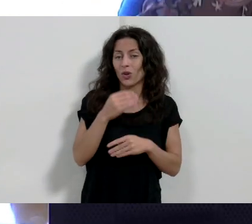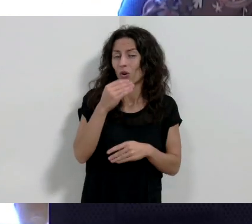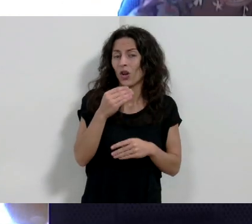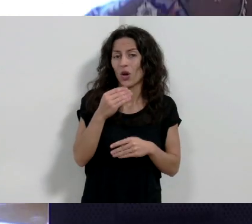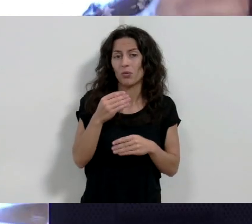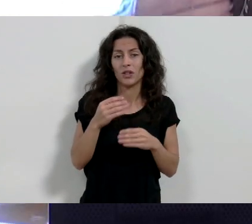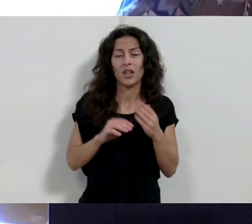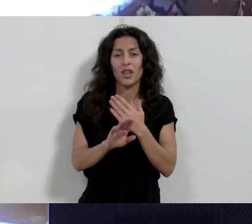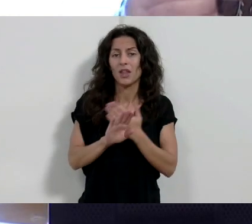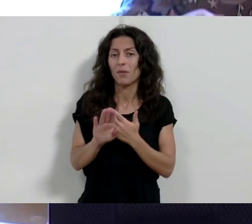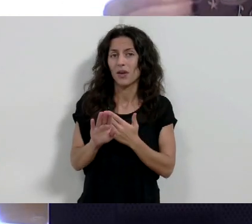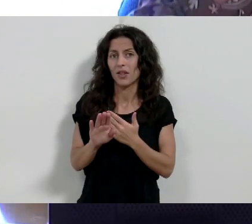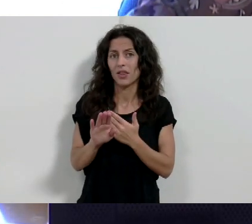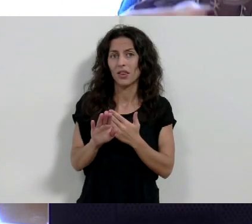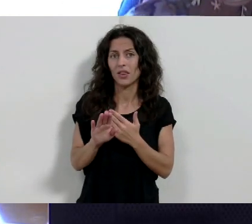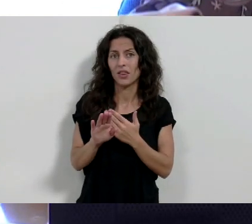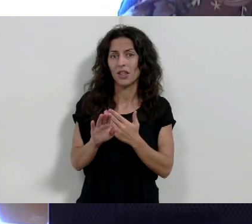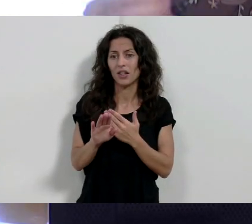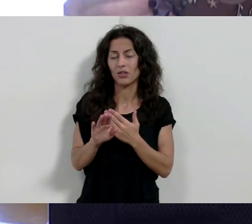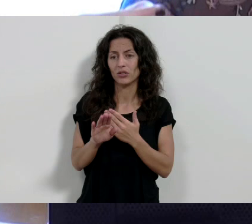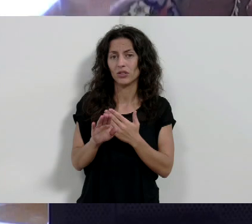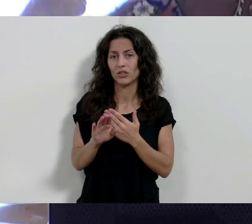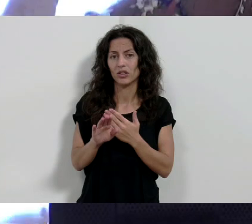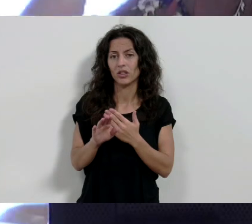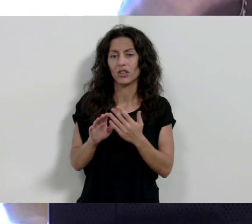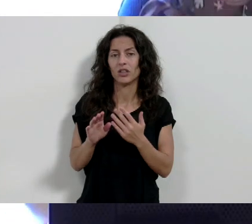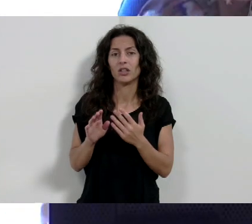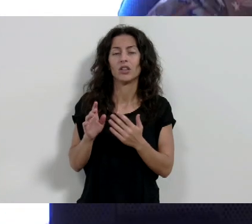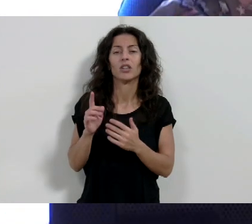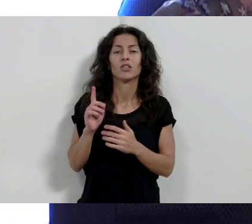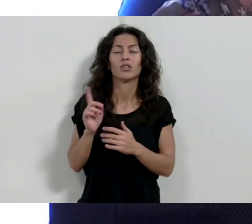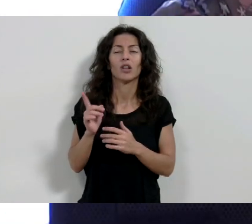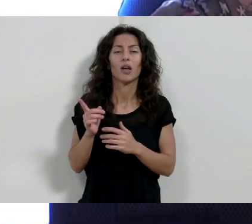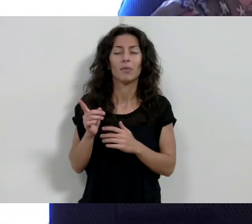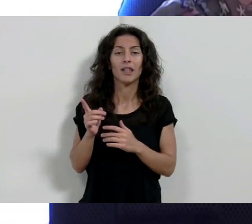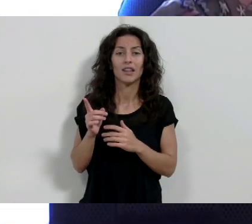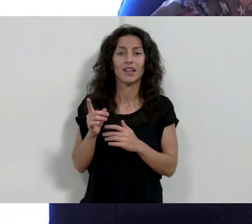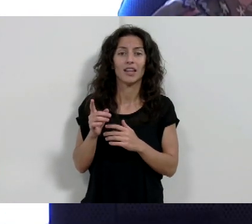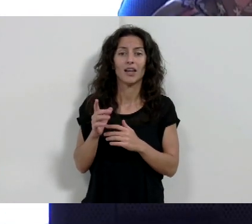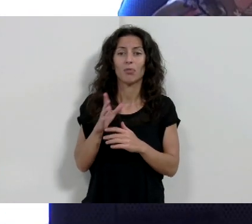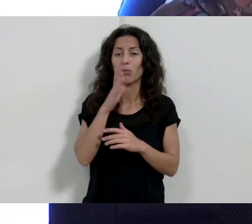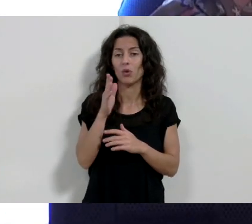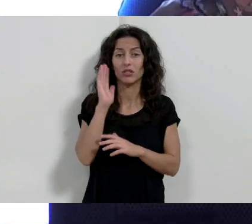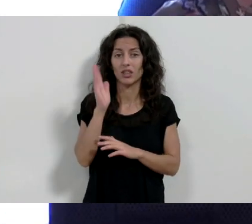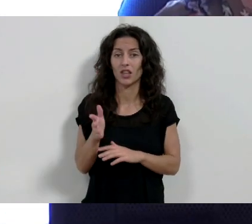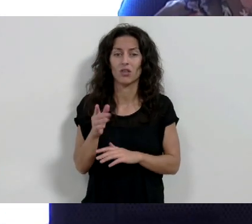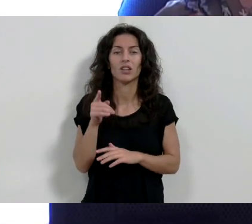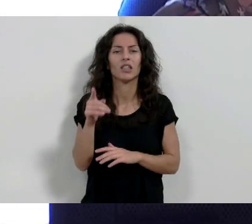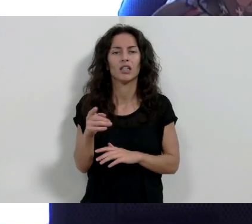las comunidades es porque les llega una sanción porque han sacado el esportón antes de la hora. Eso es muy